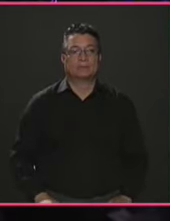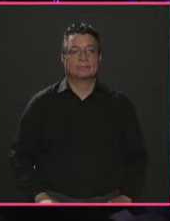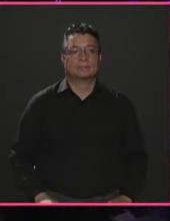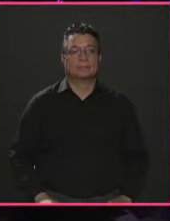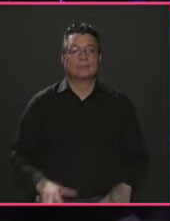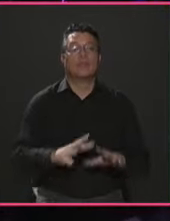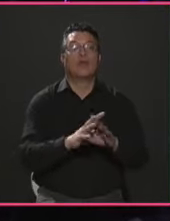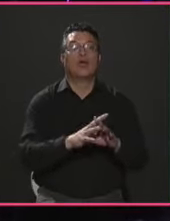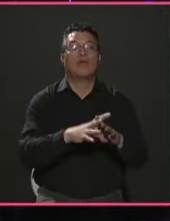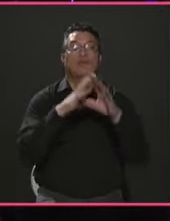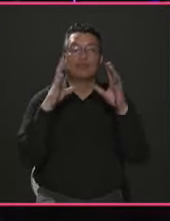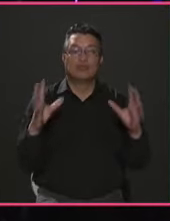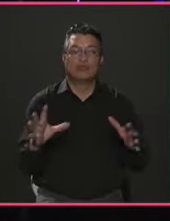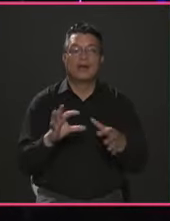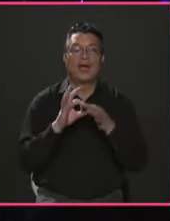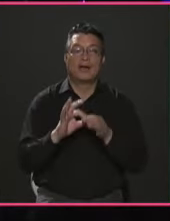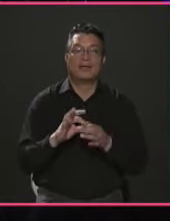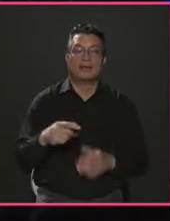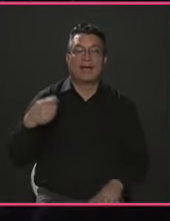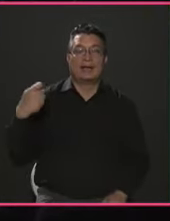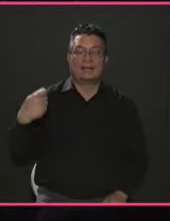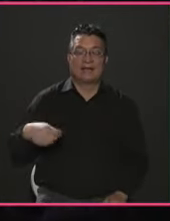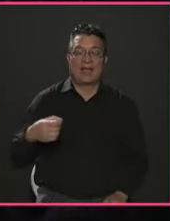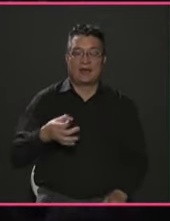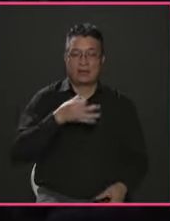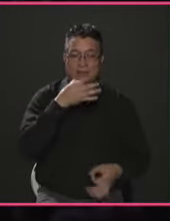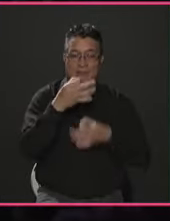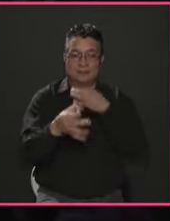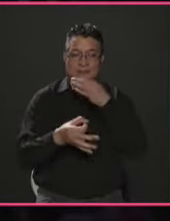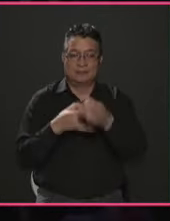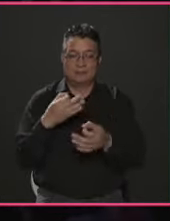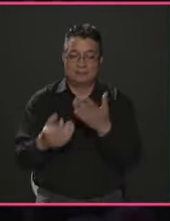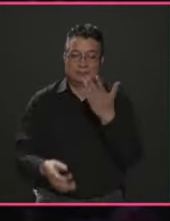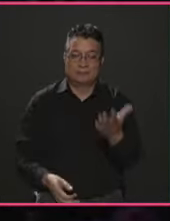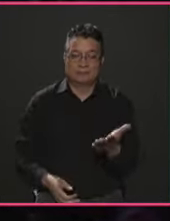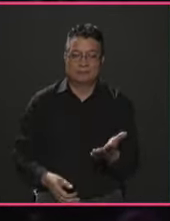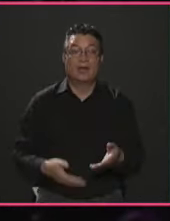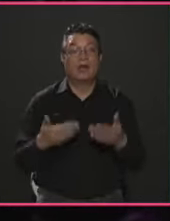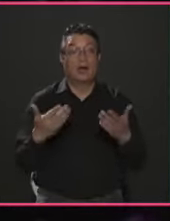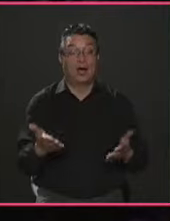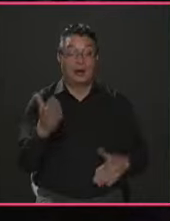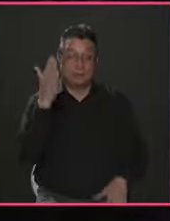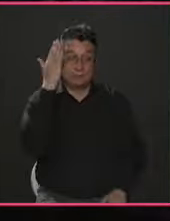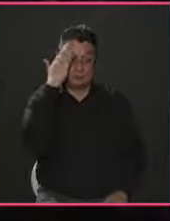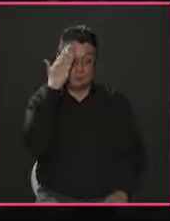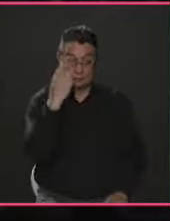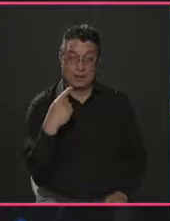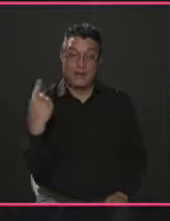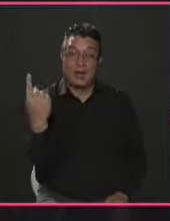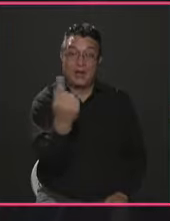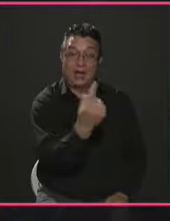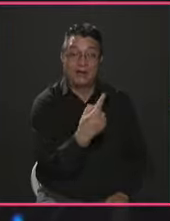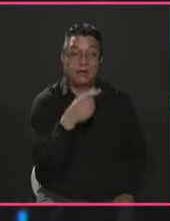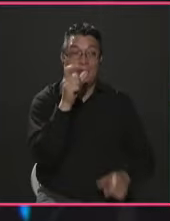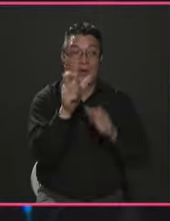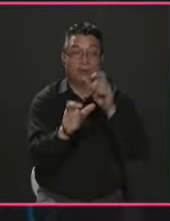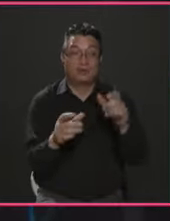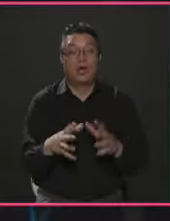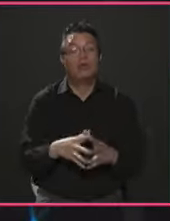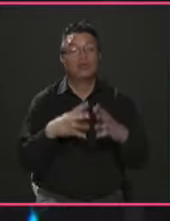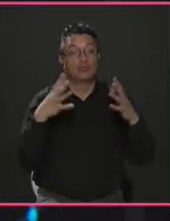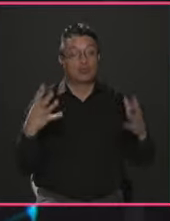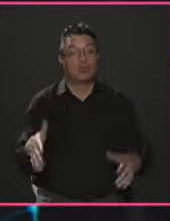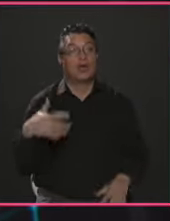Muchísimas gracias senador por sus palabras y bueno recordarles a todos los presentes también que es muy